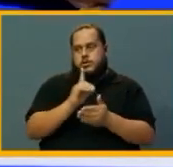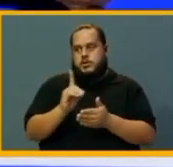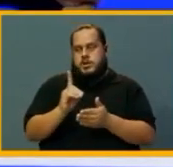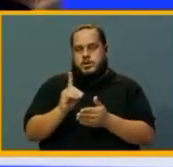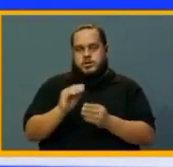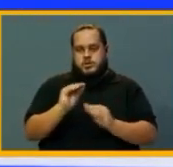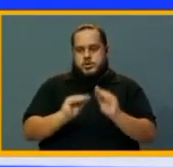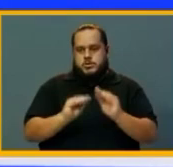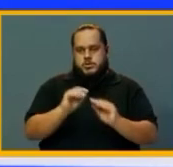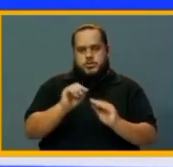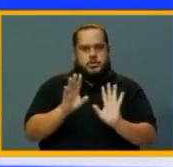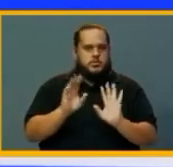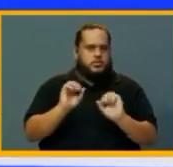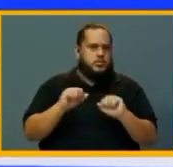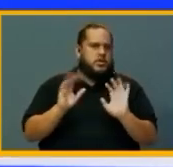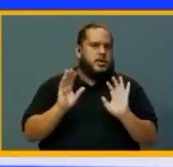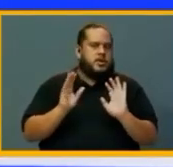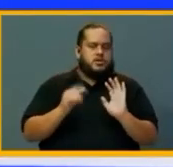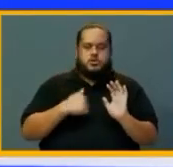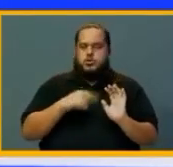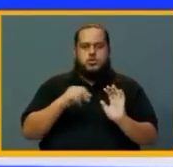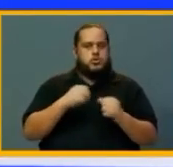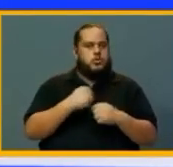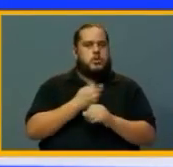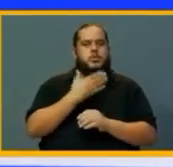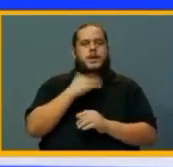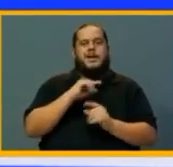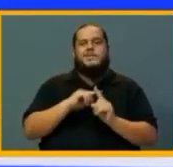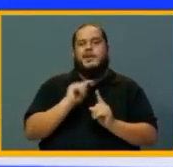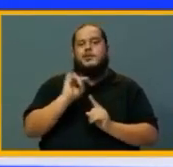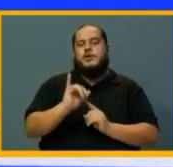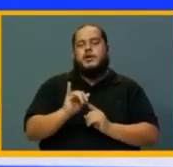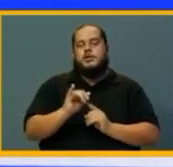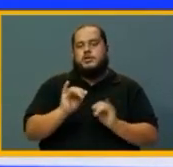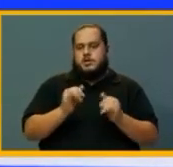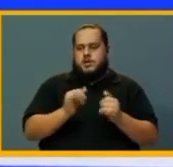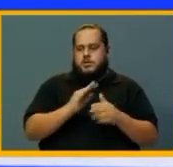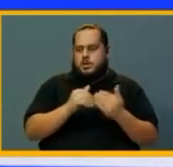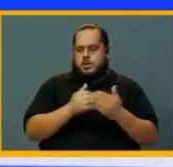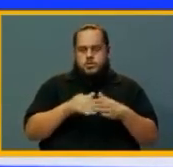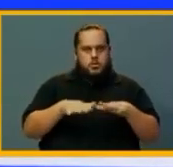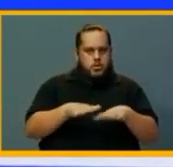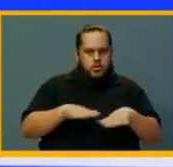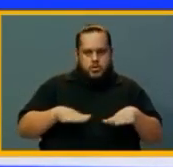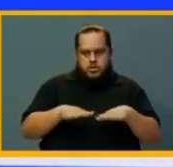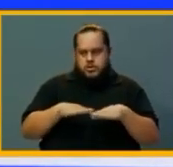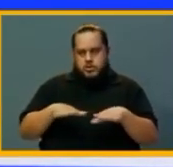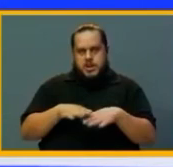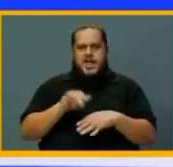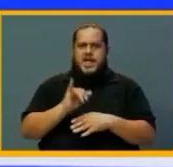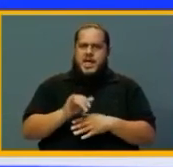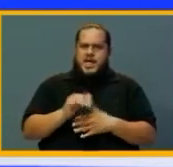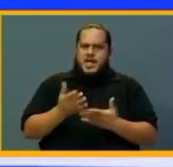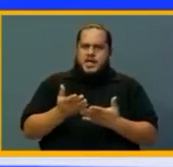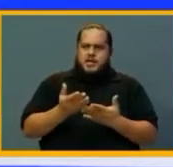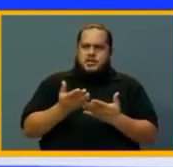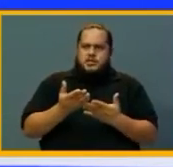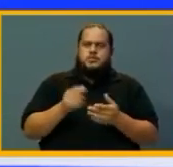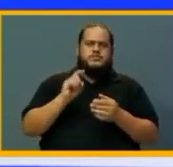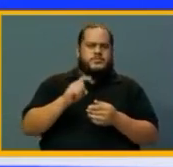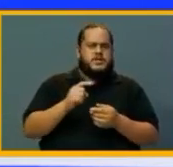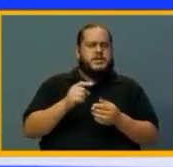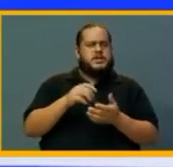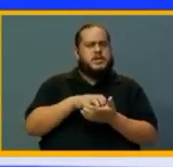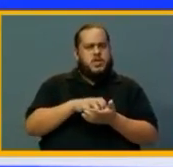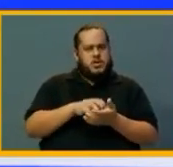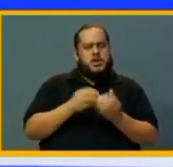acomodarme por ahí, puede ser, y no lo hago mal. Uh-huh. Pero eso de que te jueguen en todos los sectores de la cancha, eso más bien tenés que dudar mucho de ese jugador.